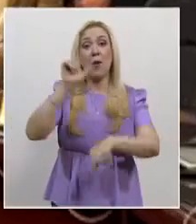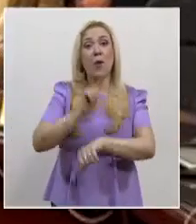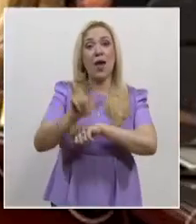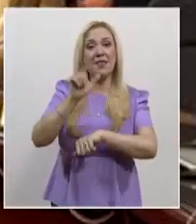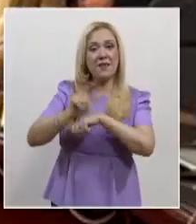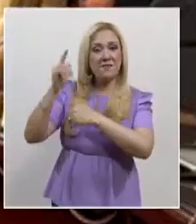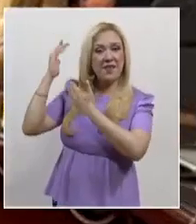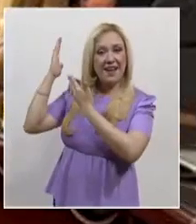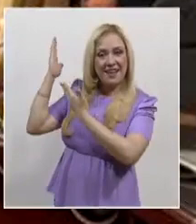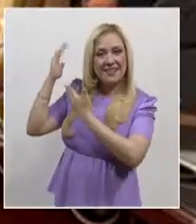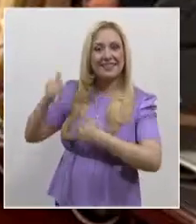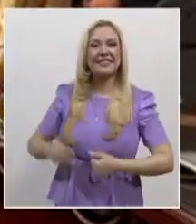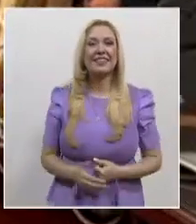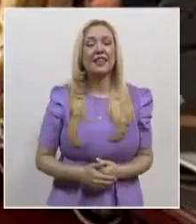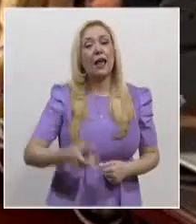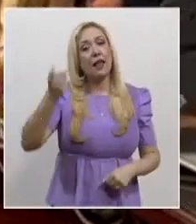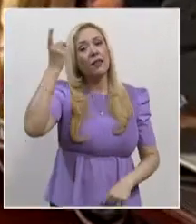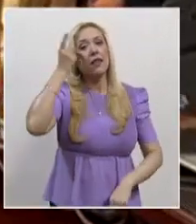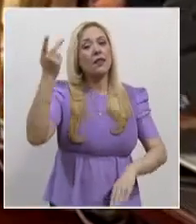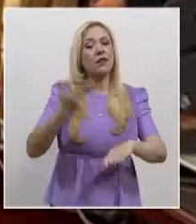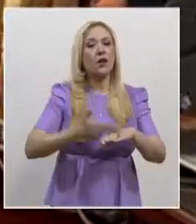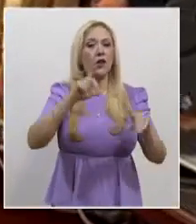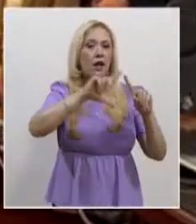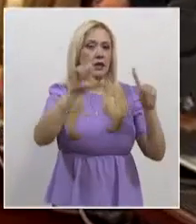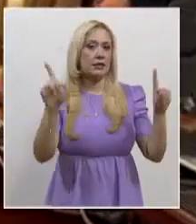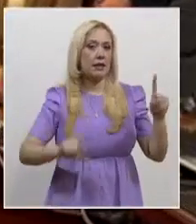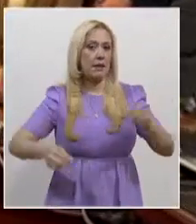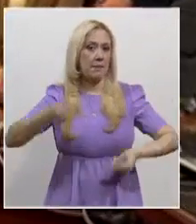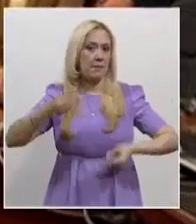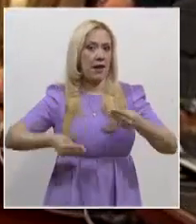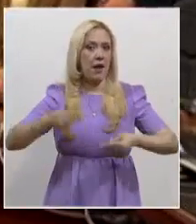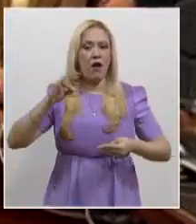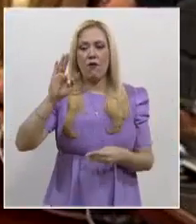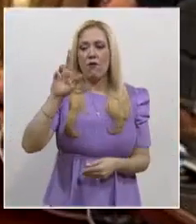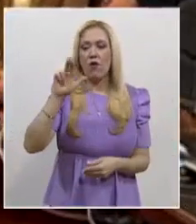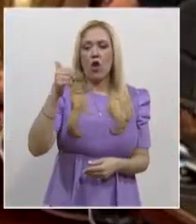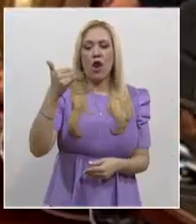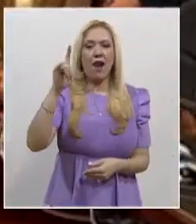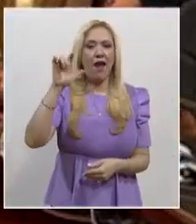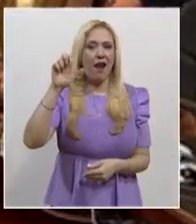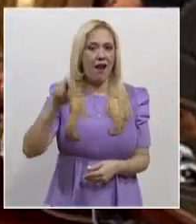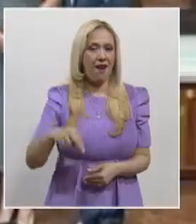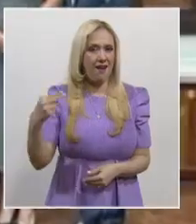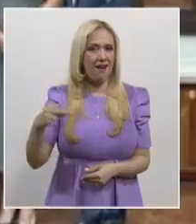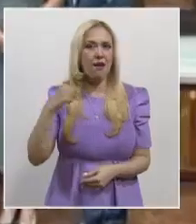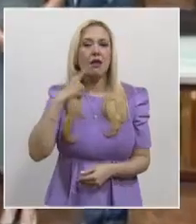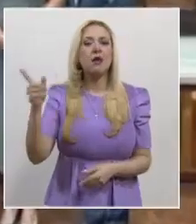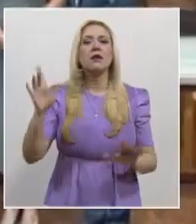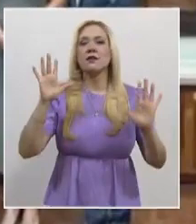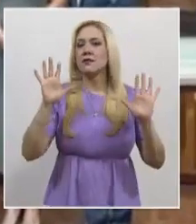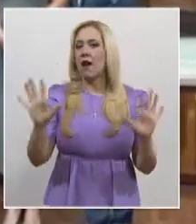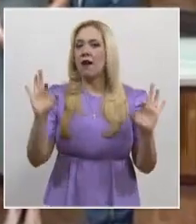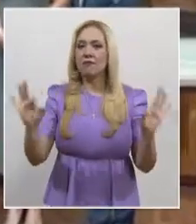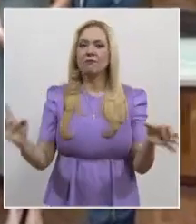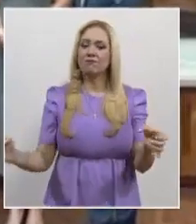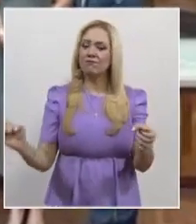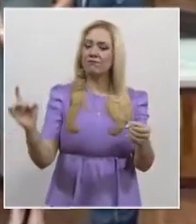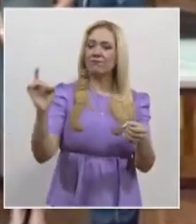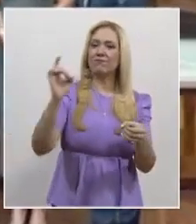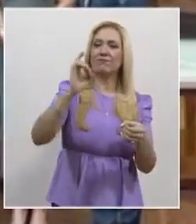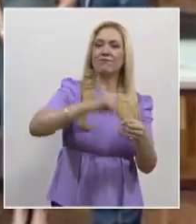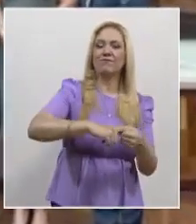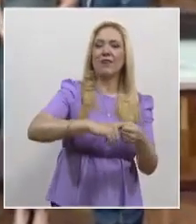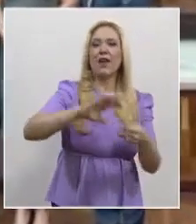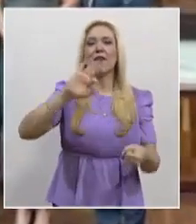Guatemala. Por otra parte, el director nacional de la JUFED, magistrado Froilán Muñoz, formalizó el ingreso de la asociación a